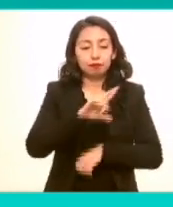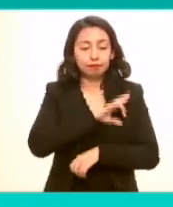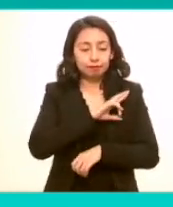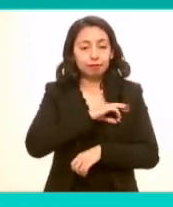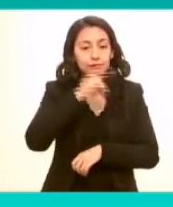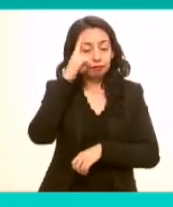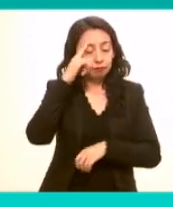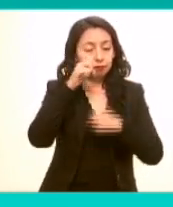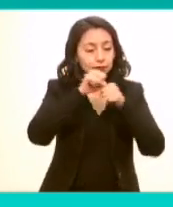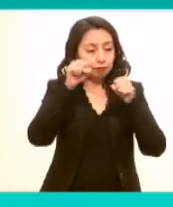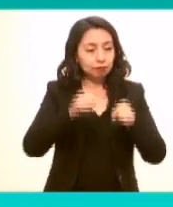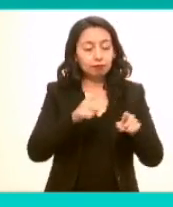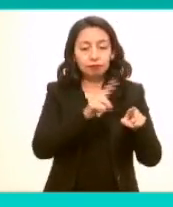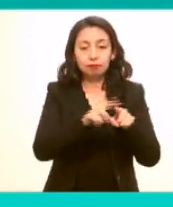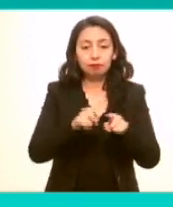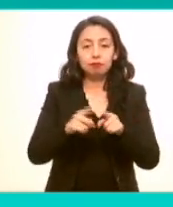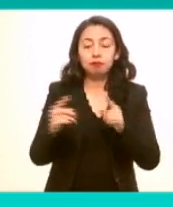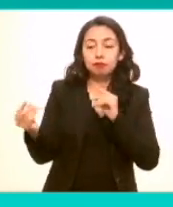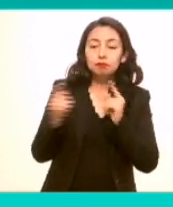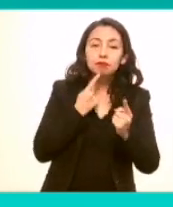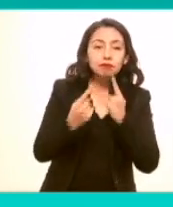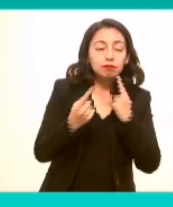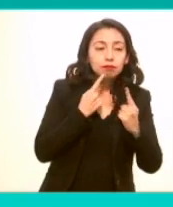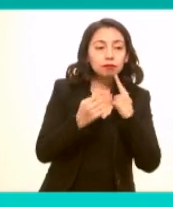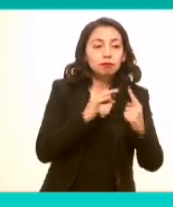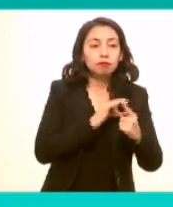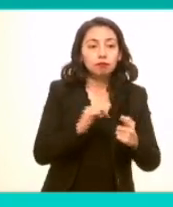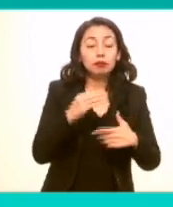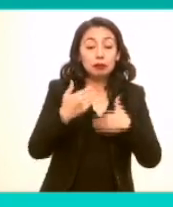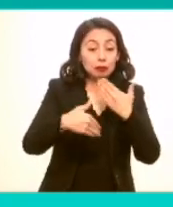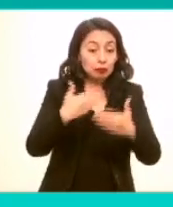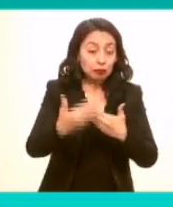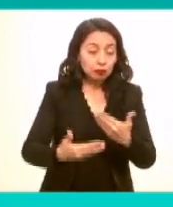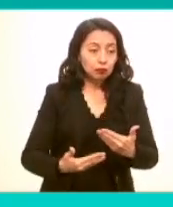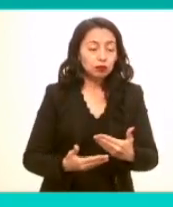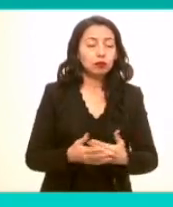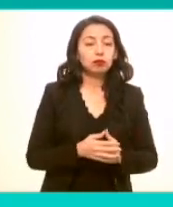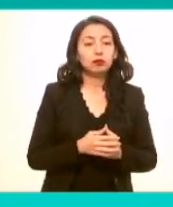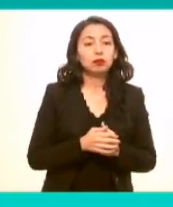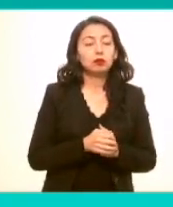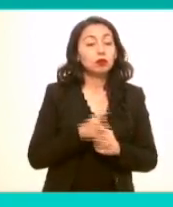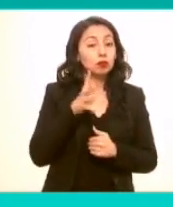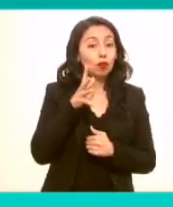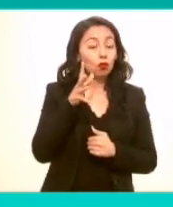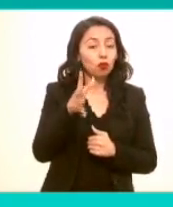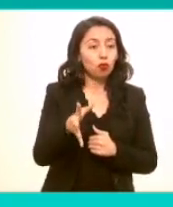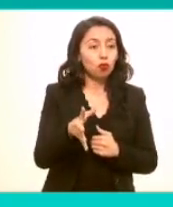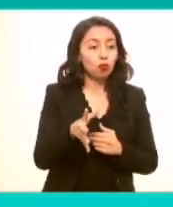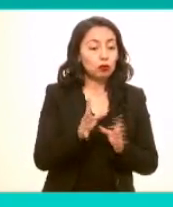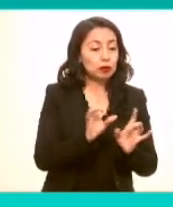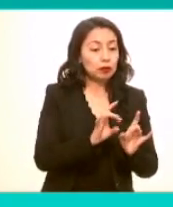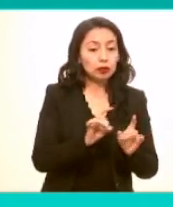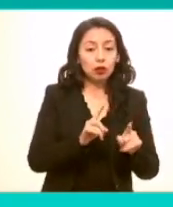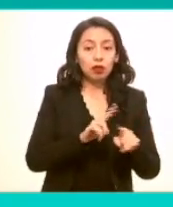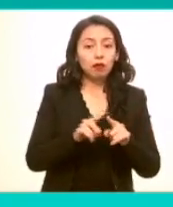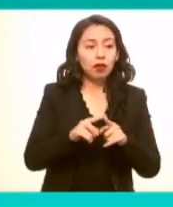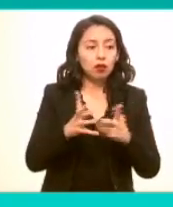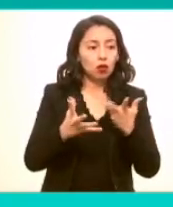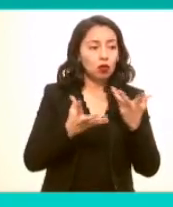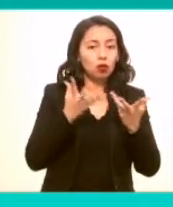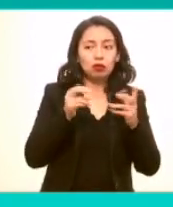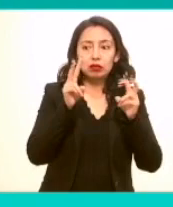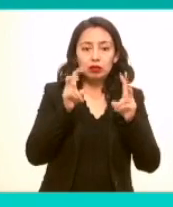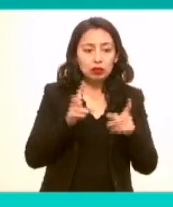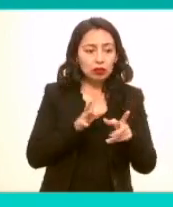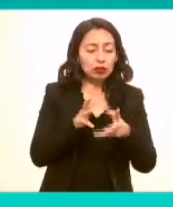lleguen a al centro de los debates públicos y así se pueda evitar que en el futuro podamos estar rebasados por